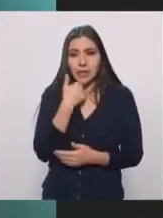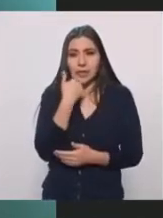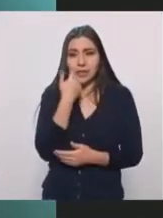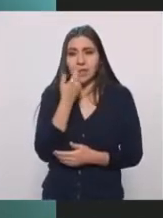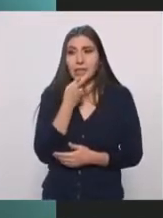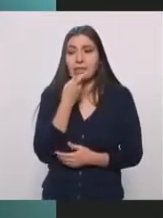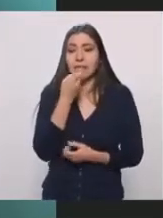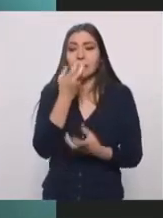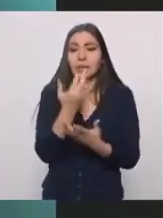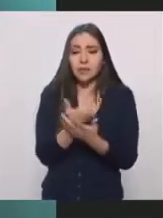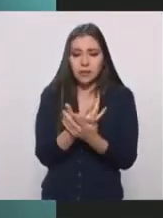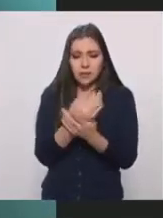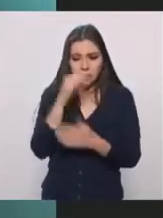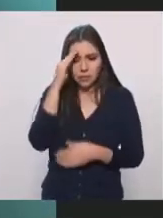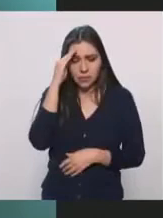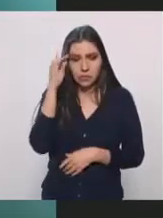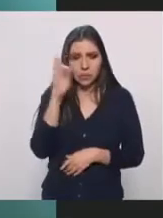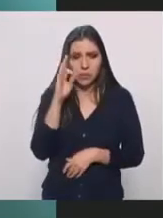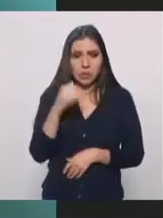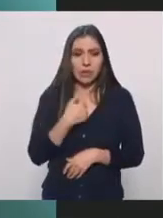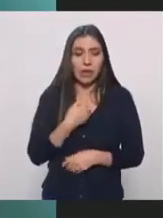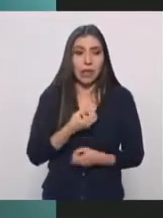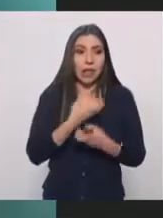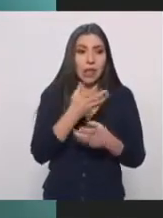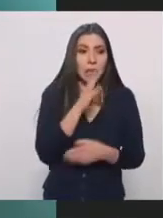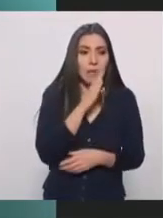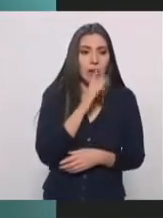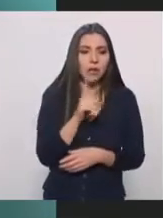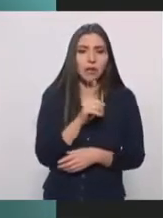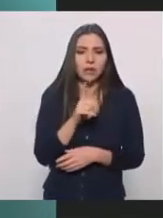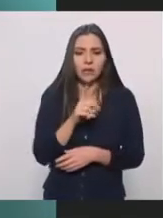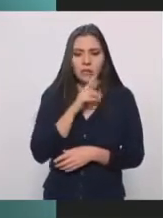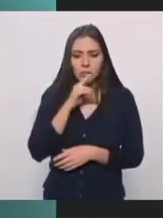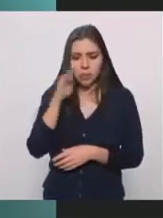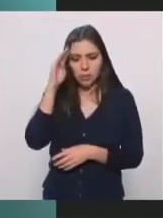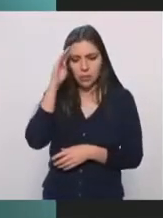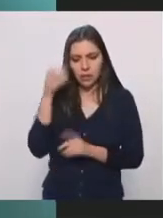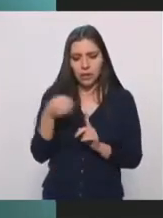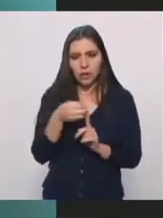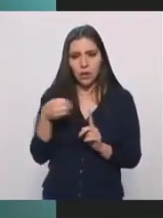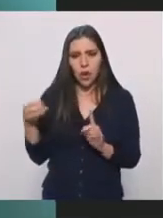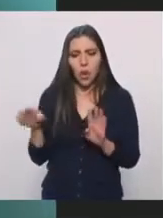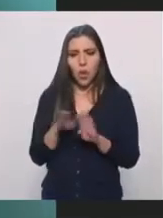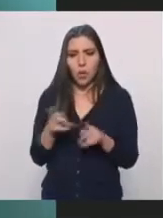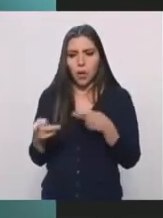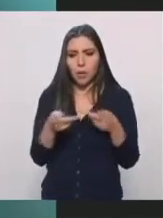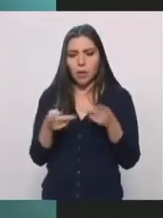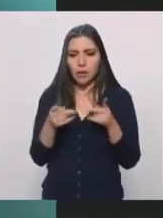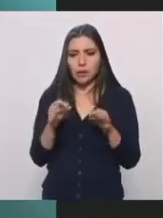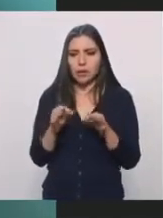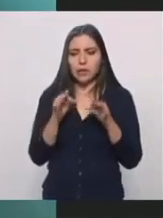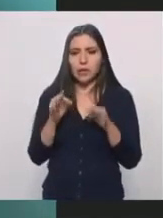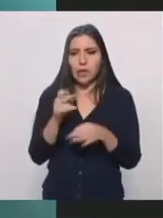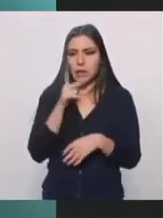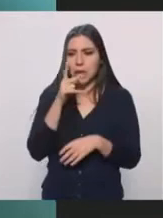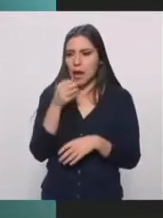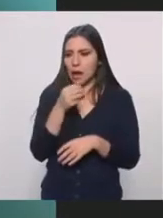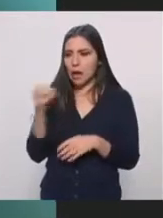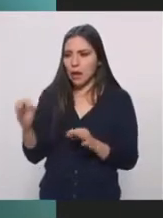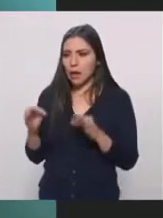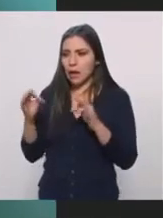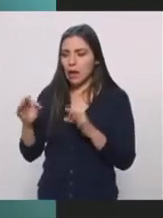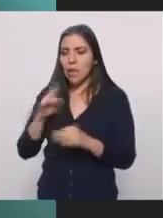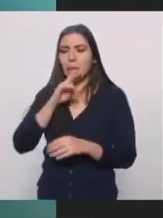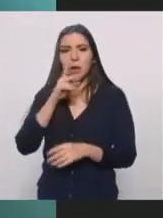no corresponde o que no va, que va a ser mal, entonces tratemos de reformularlo con las palabras adecuadas, ¿no? Por otra parte,